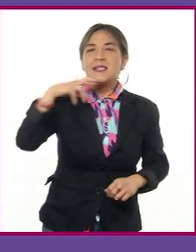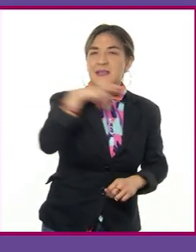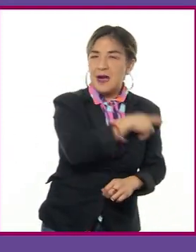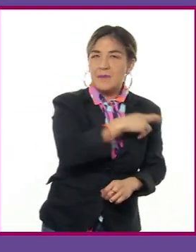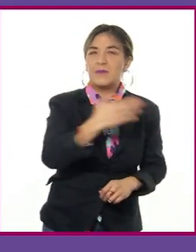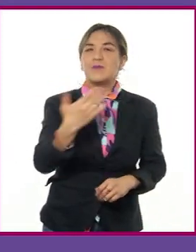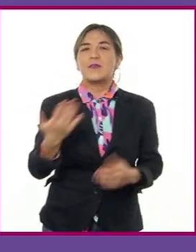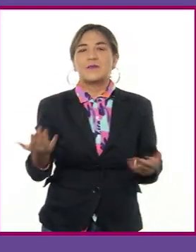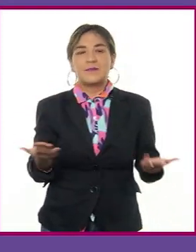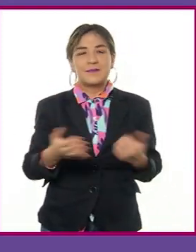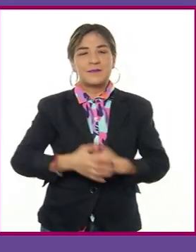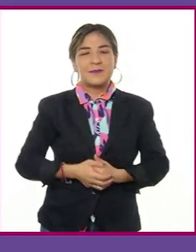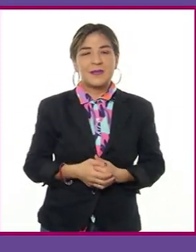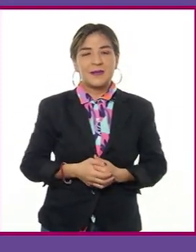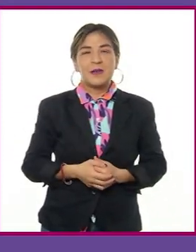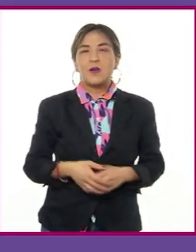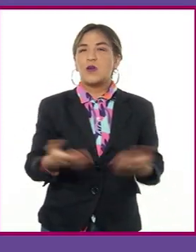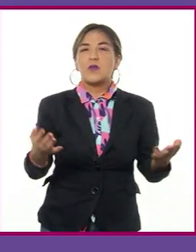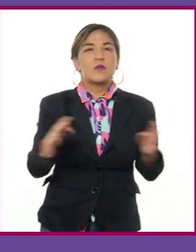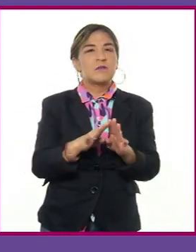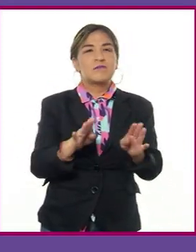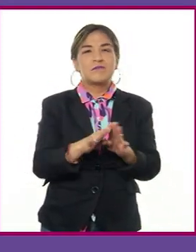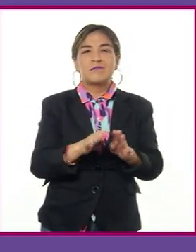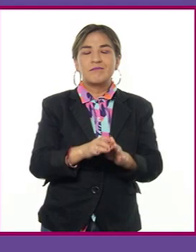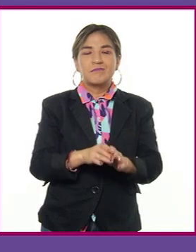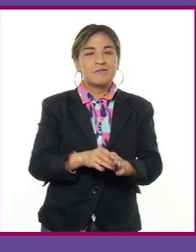Legitimidad es no mentir.